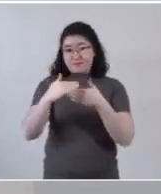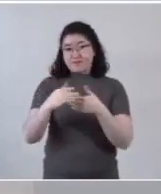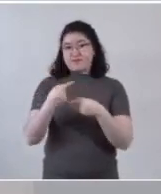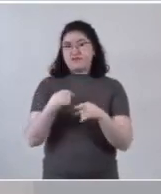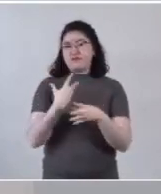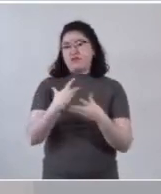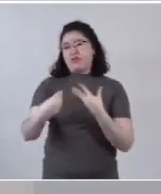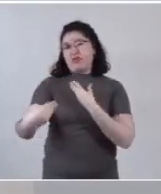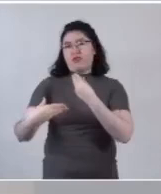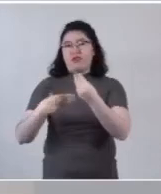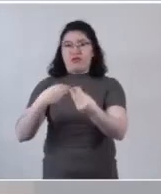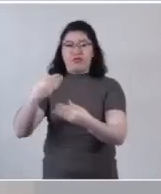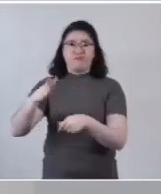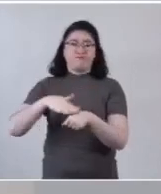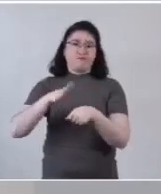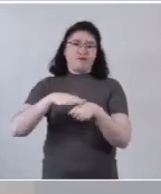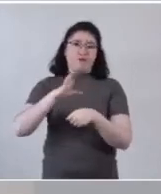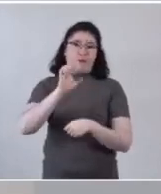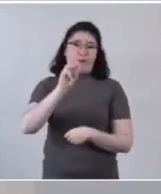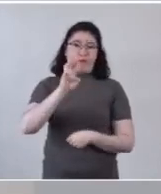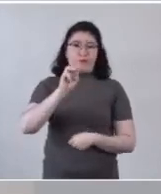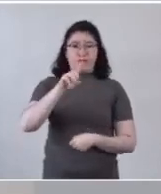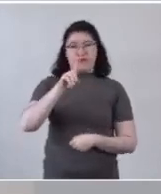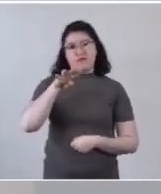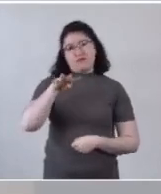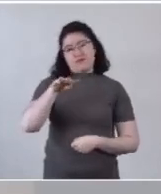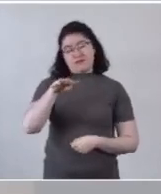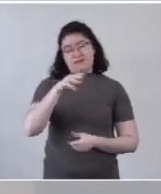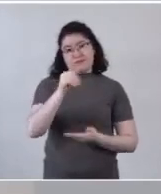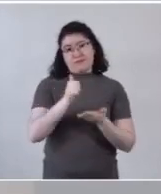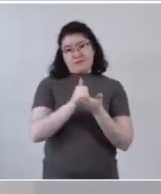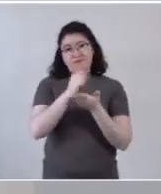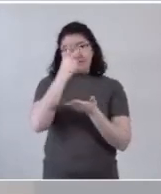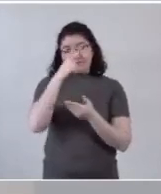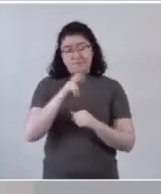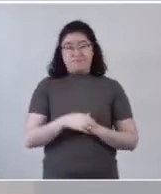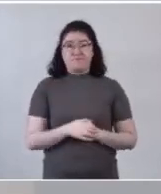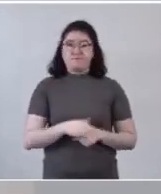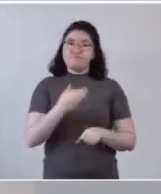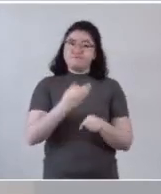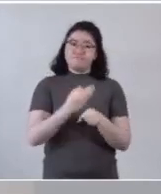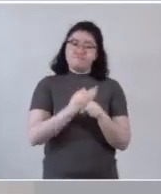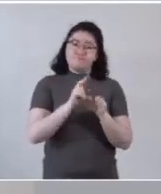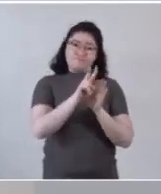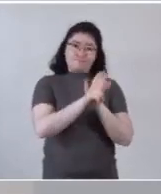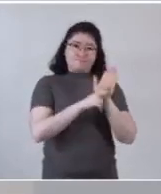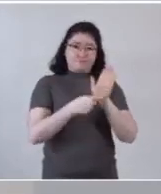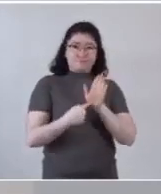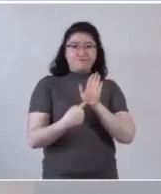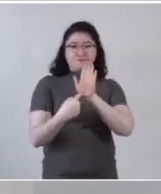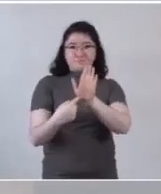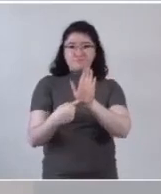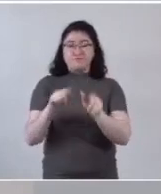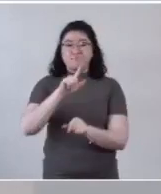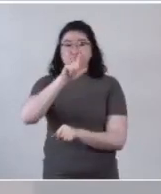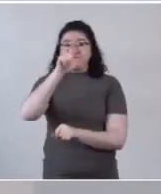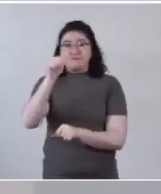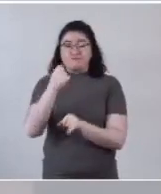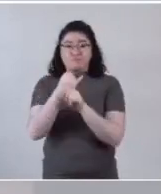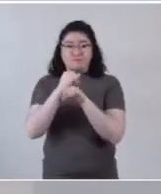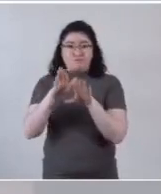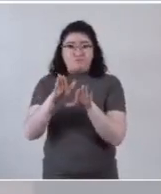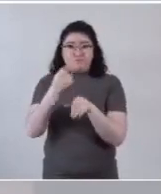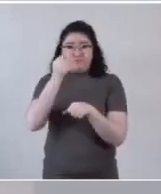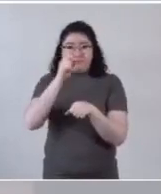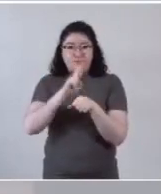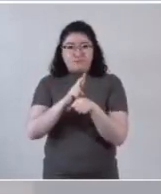de COVID-19 en la Ciudad de México. Entonces, si gustan, les paso el video y después le daría la palabra al subsecretario y después